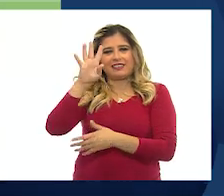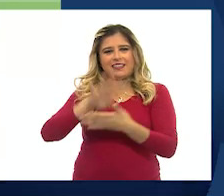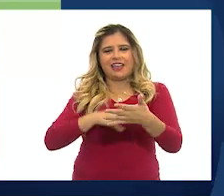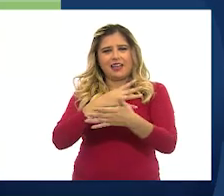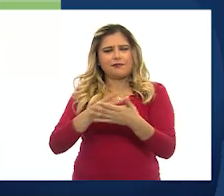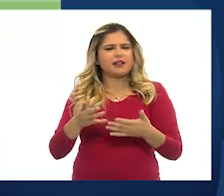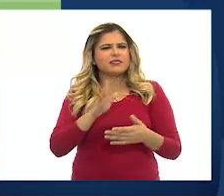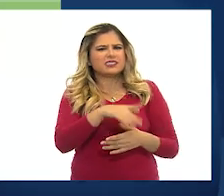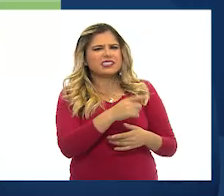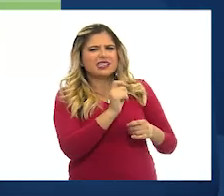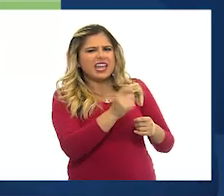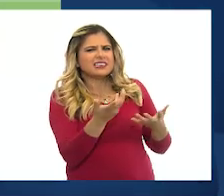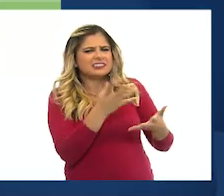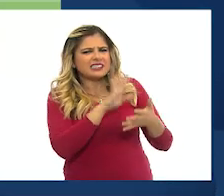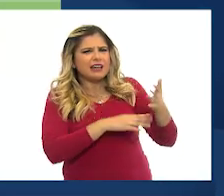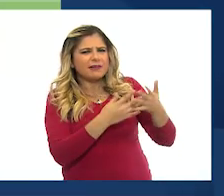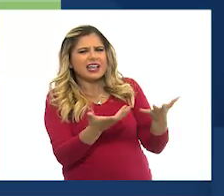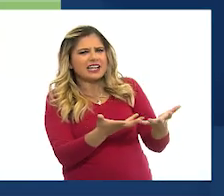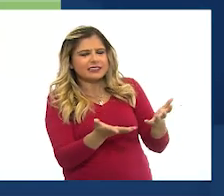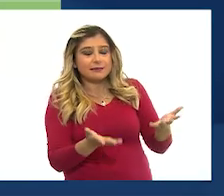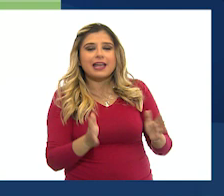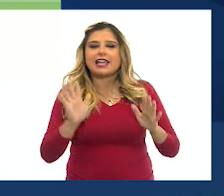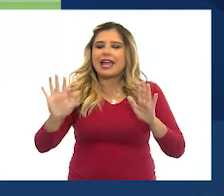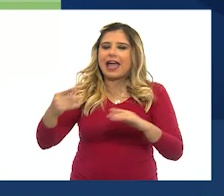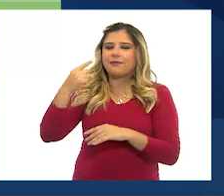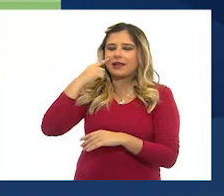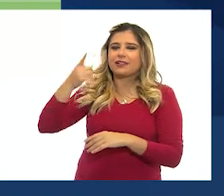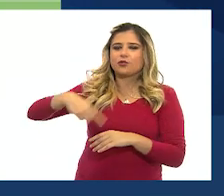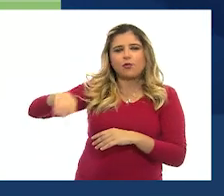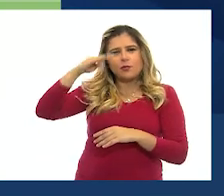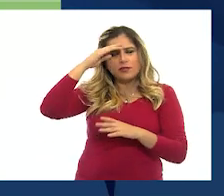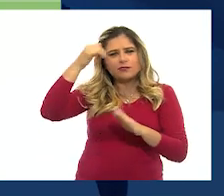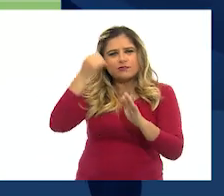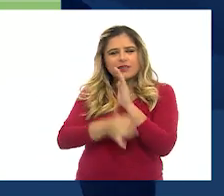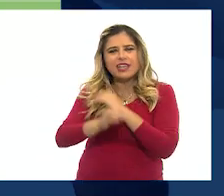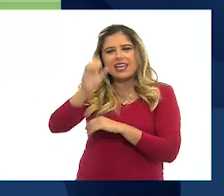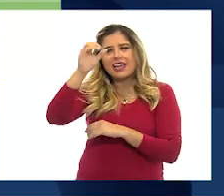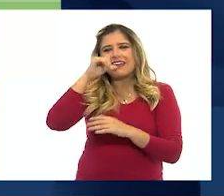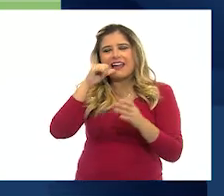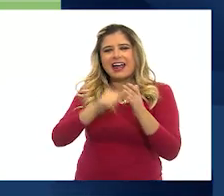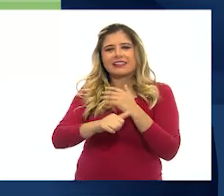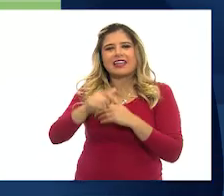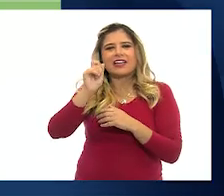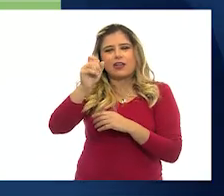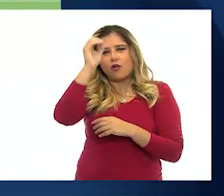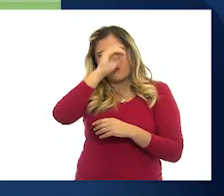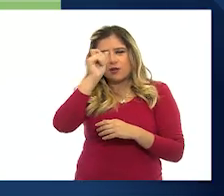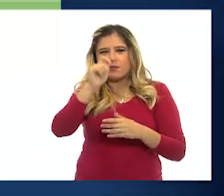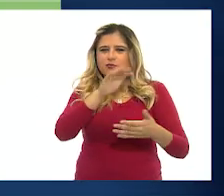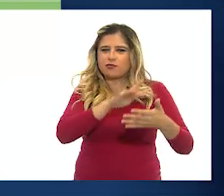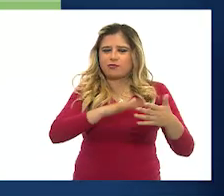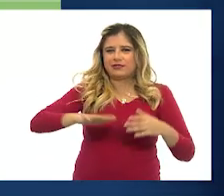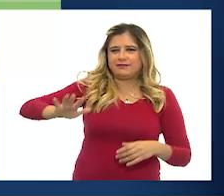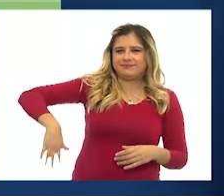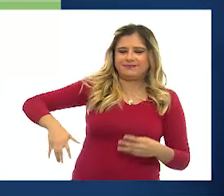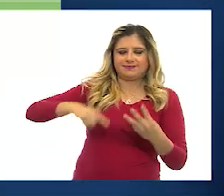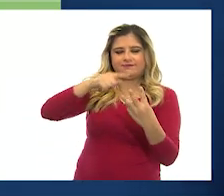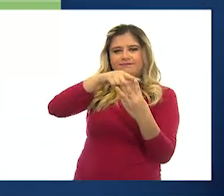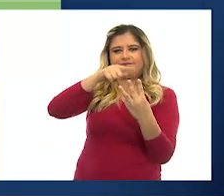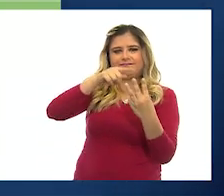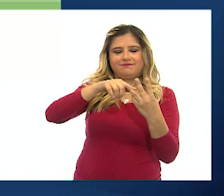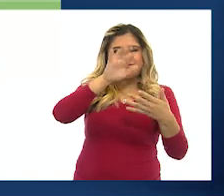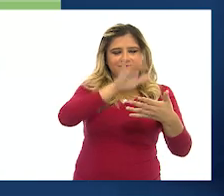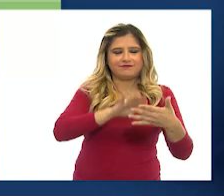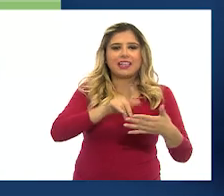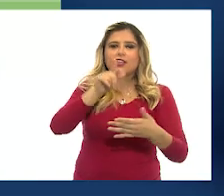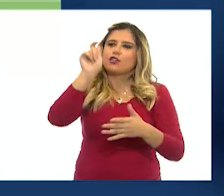qué consistirá el ejercicio, Gaby? Iremos reflexionando sobre las cartas de opinión que hemos leído en clase mientras vamos llenando la